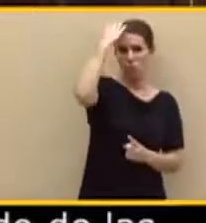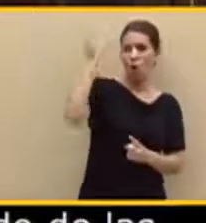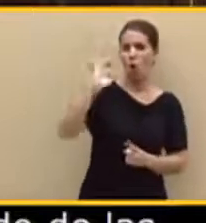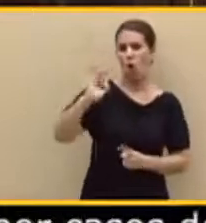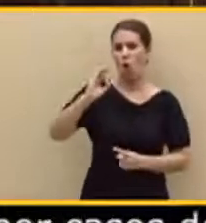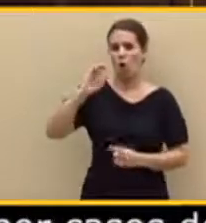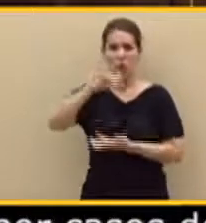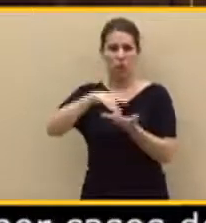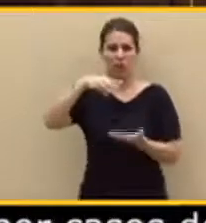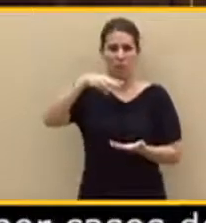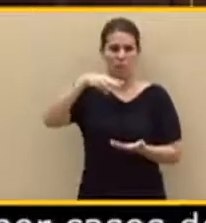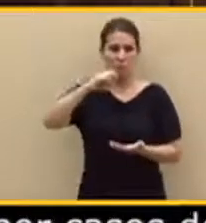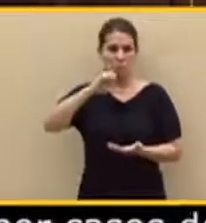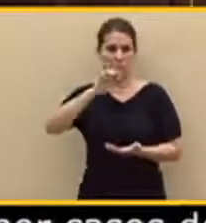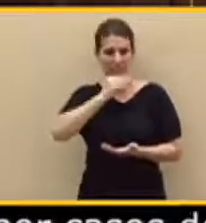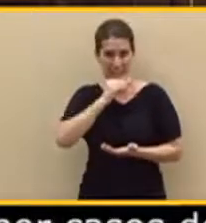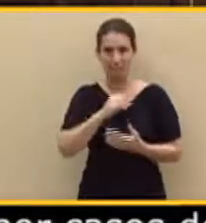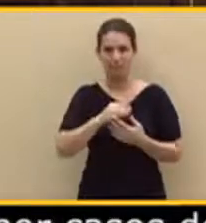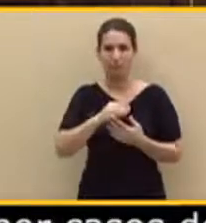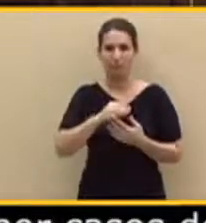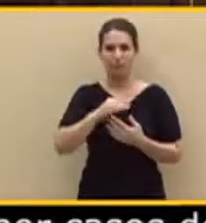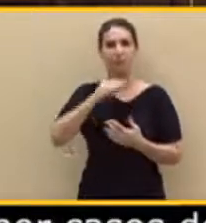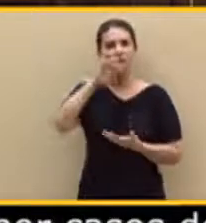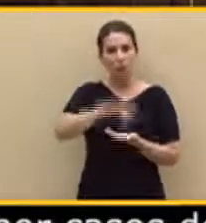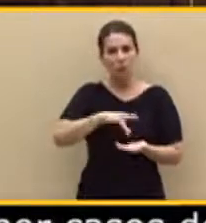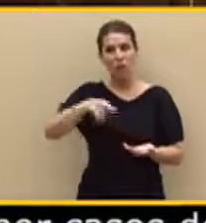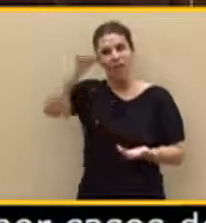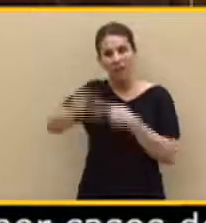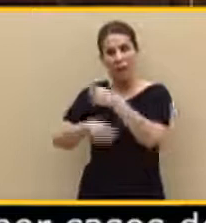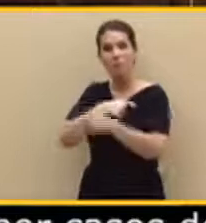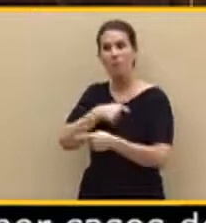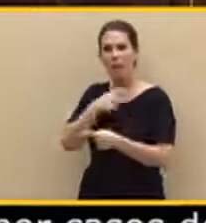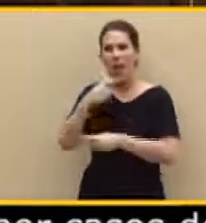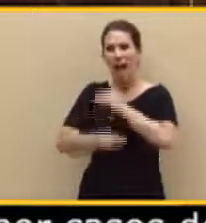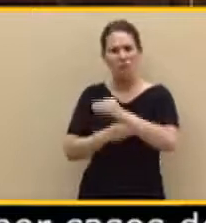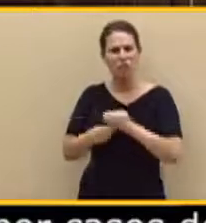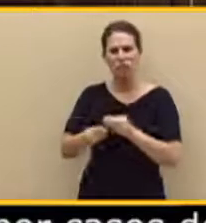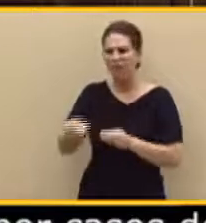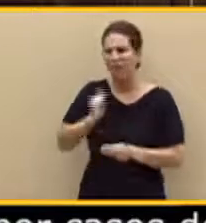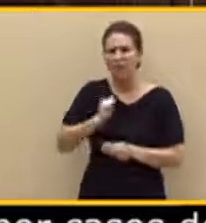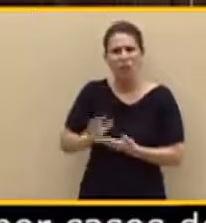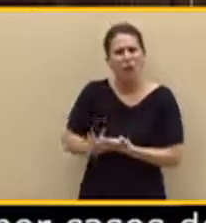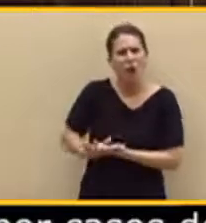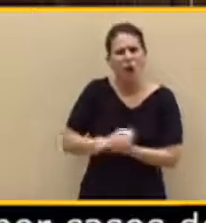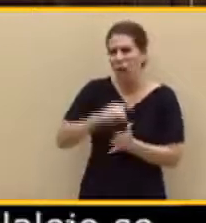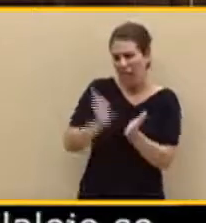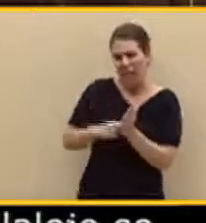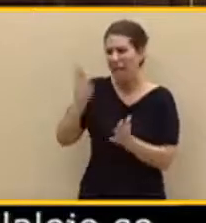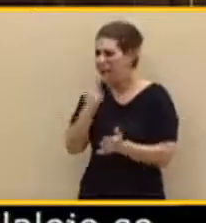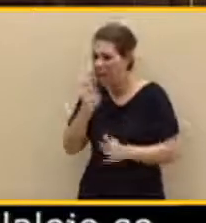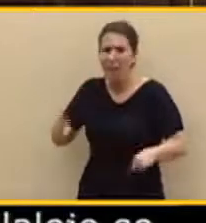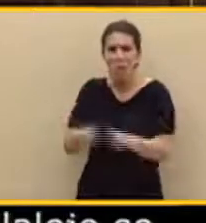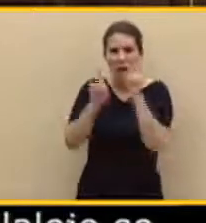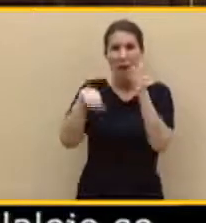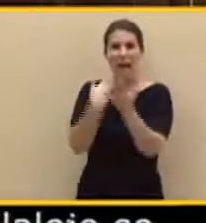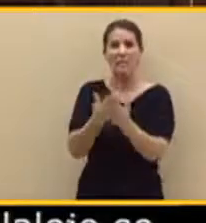Villarejo se habría encargado de desplegar todos los métodos a su alcance, señorías, legales e ilegales, incluida la asunción de identidades